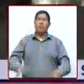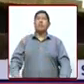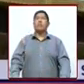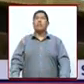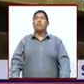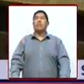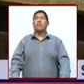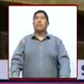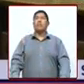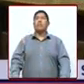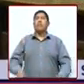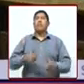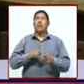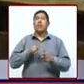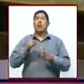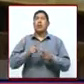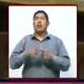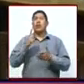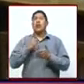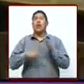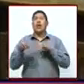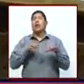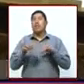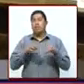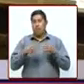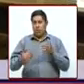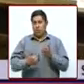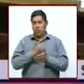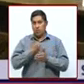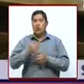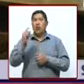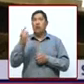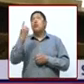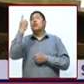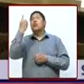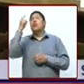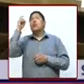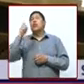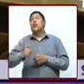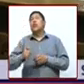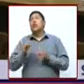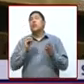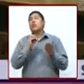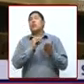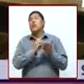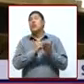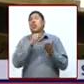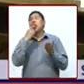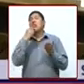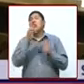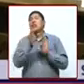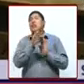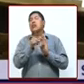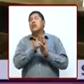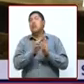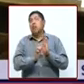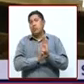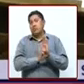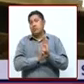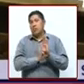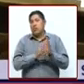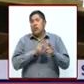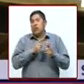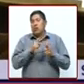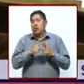jurada Entonces qué es lo que ha dicho el tribunal que solo se debe poner lo que dice la Constitución